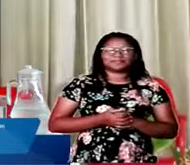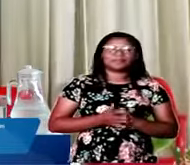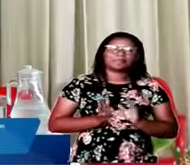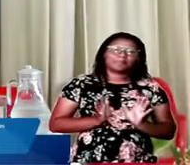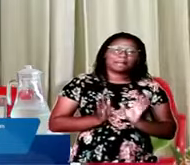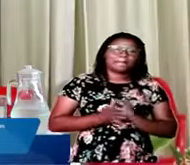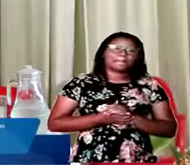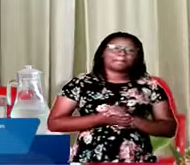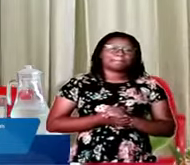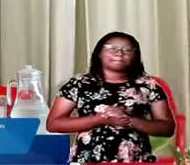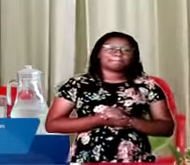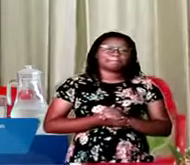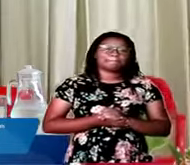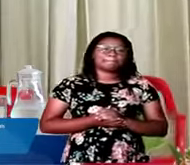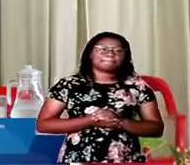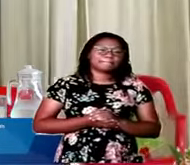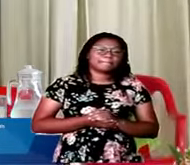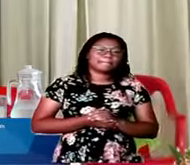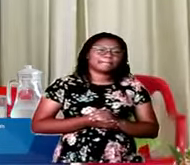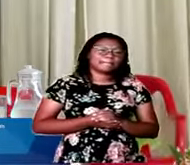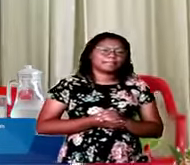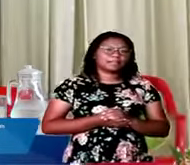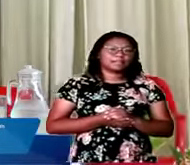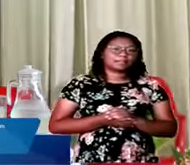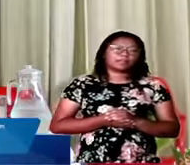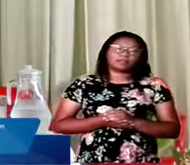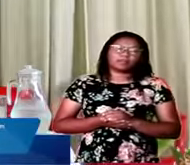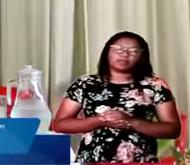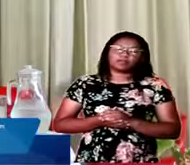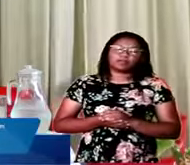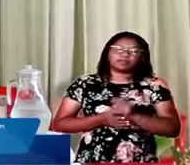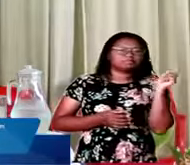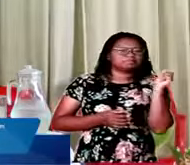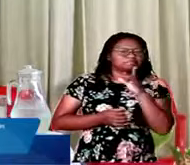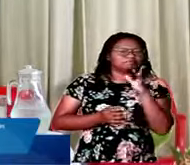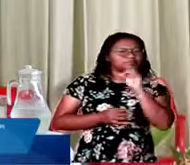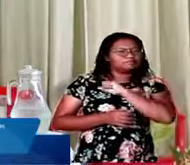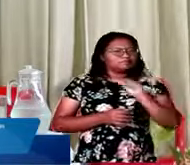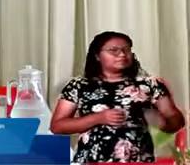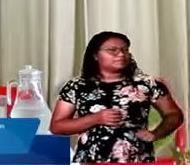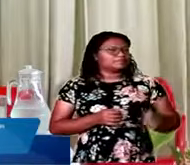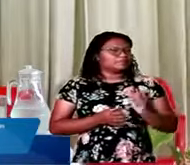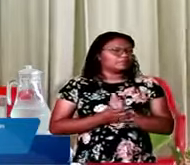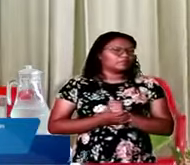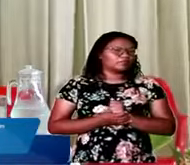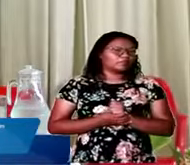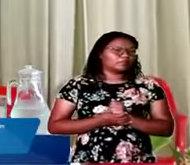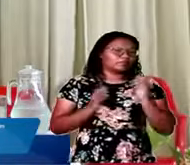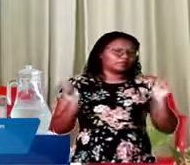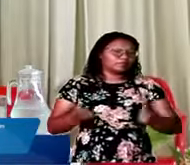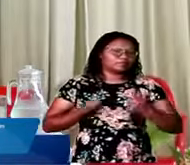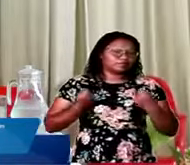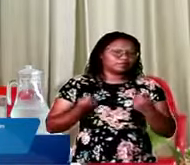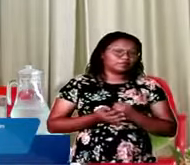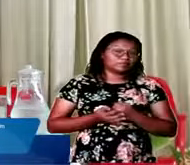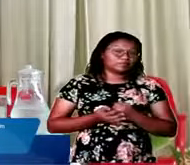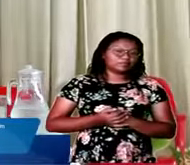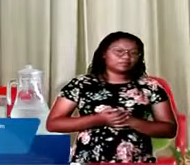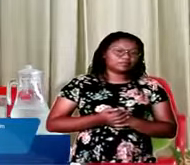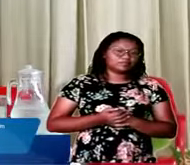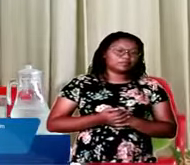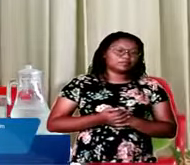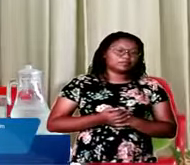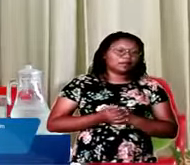que con esta intención le pregunta el Señor acerca de la salvación. Pero